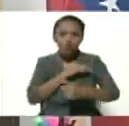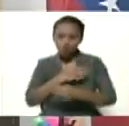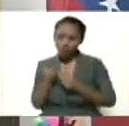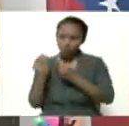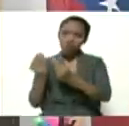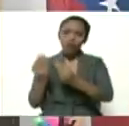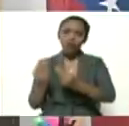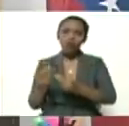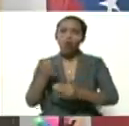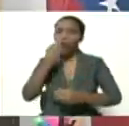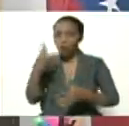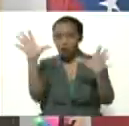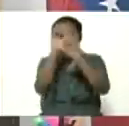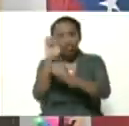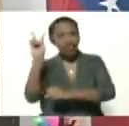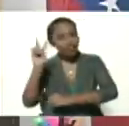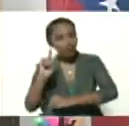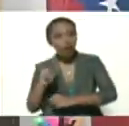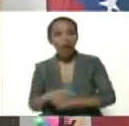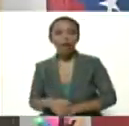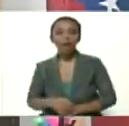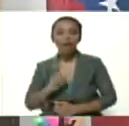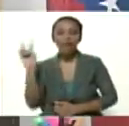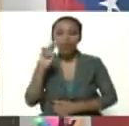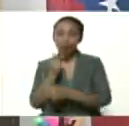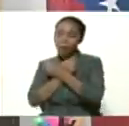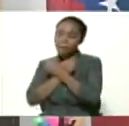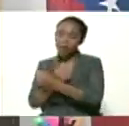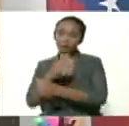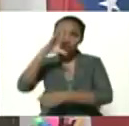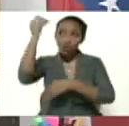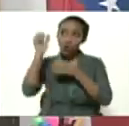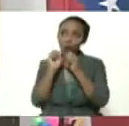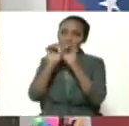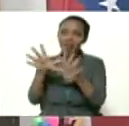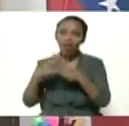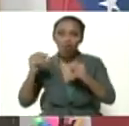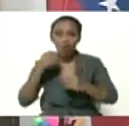Buenas noches, Venezuela. Venezuela amada, que Dios nos bendiga a todos. Muchas gracias.